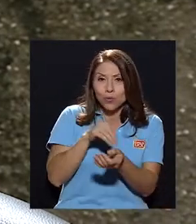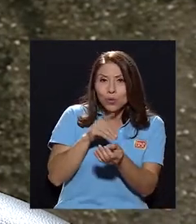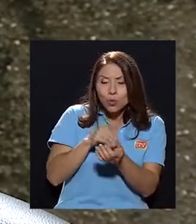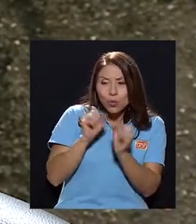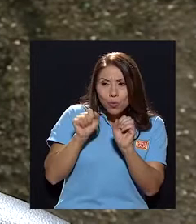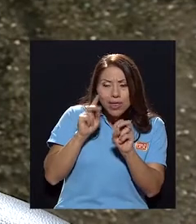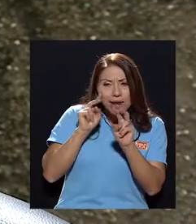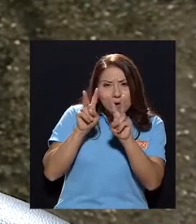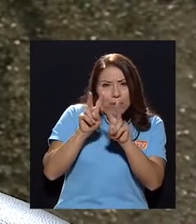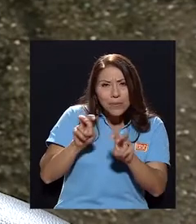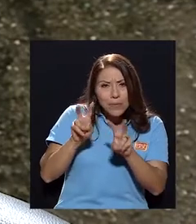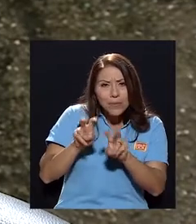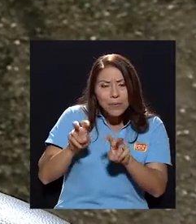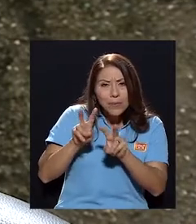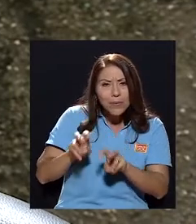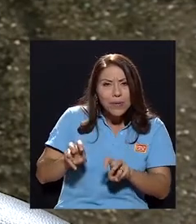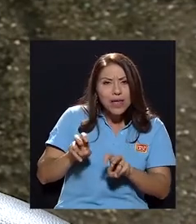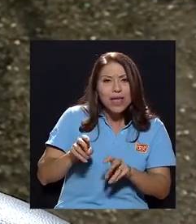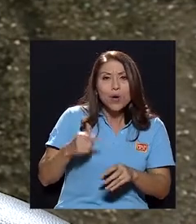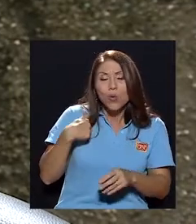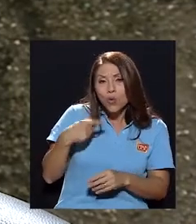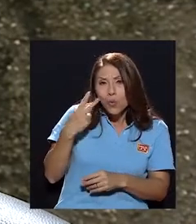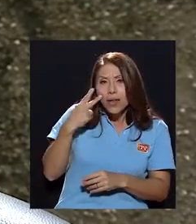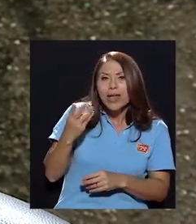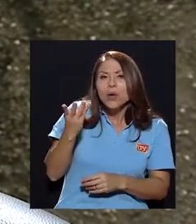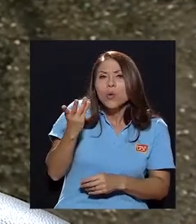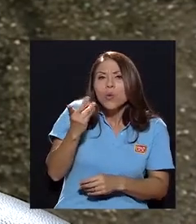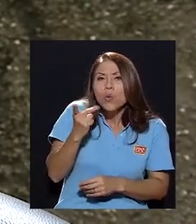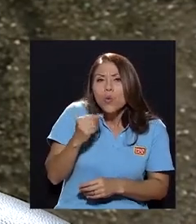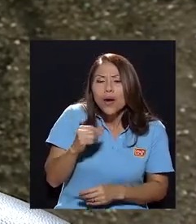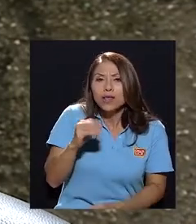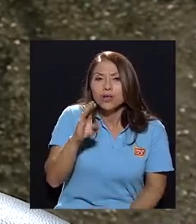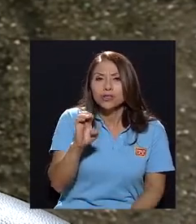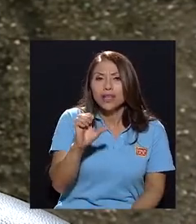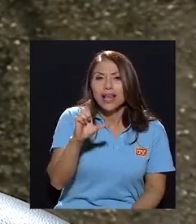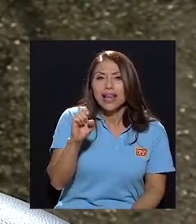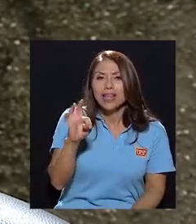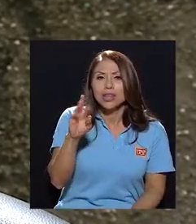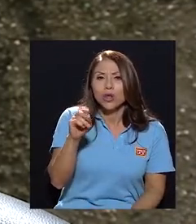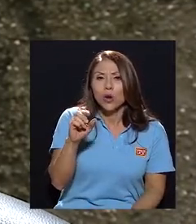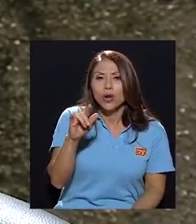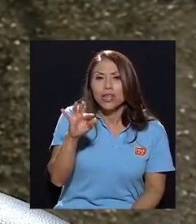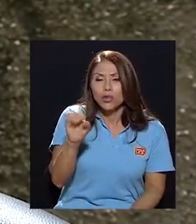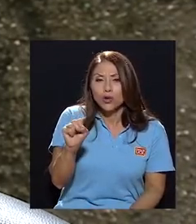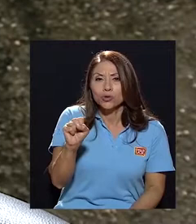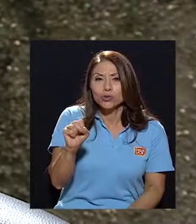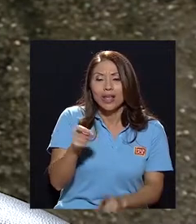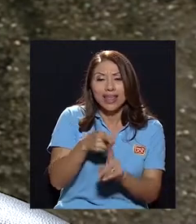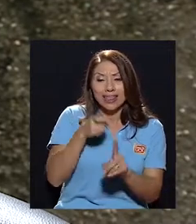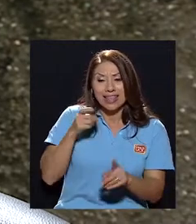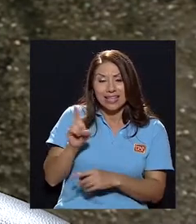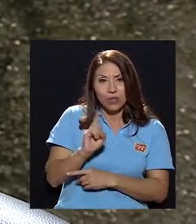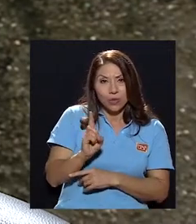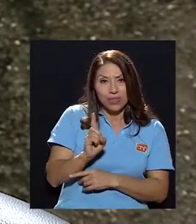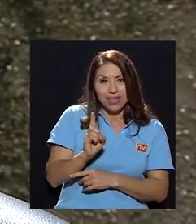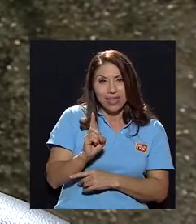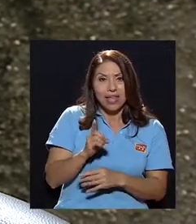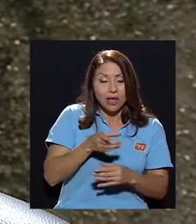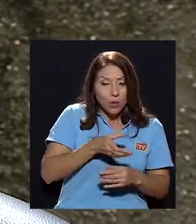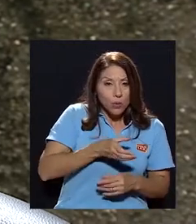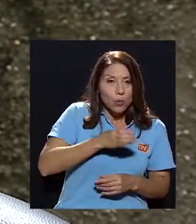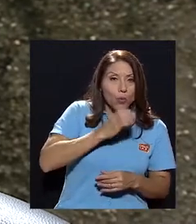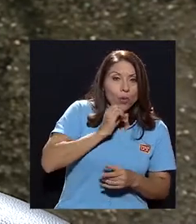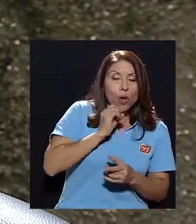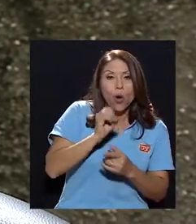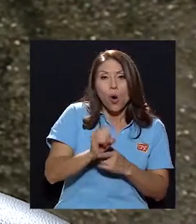analizar el consumo y que uno viera cuánta cantidad de electrolitos está consumiendo a partir de hidratante, a partir de productos y ver si es